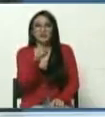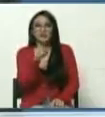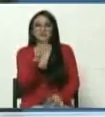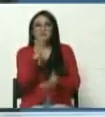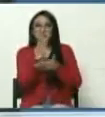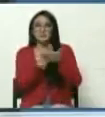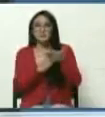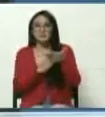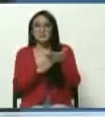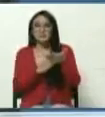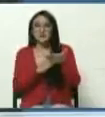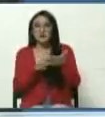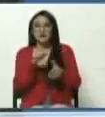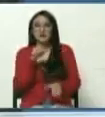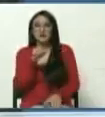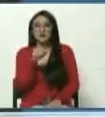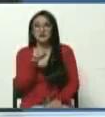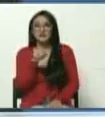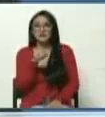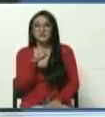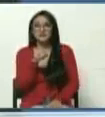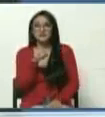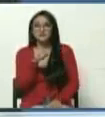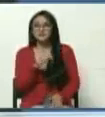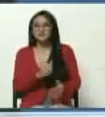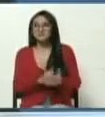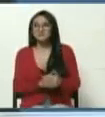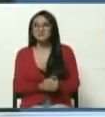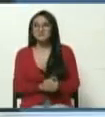parte de esta